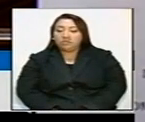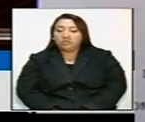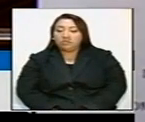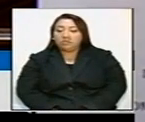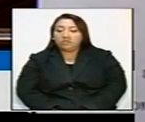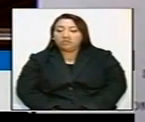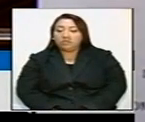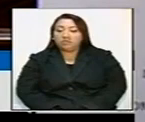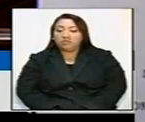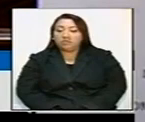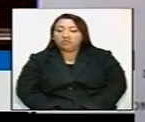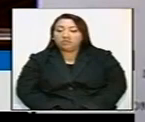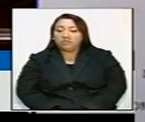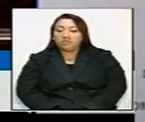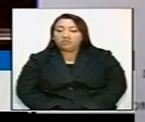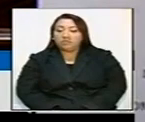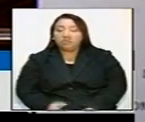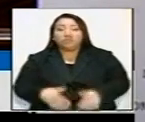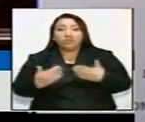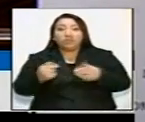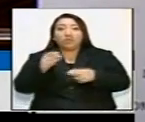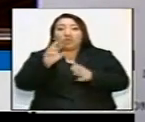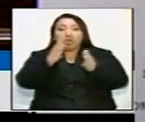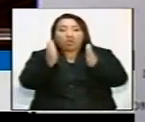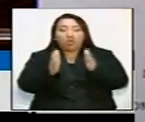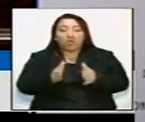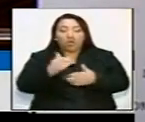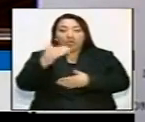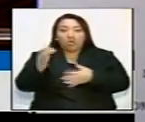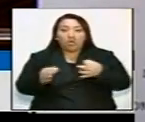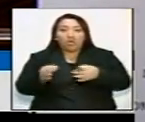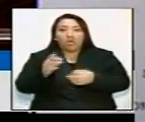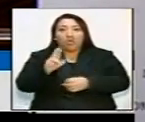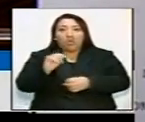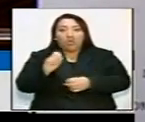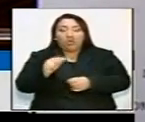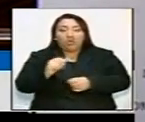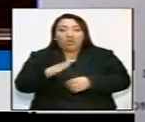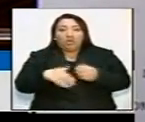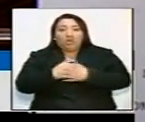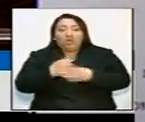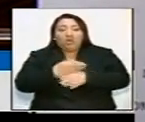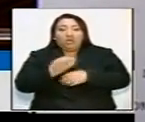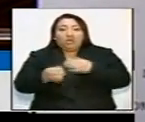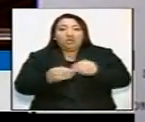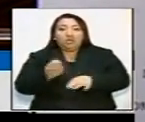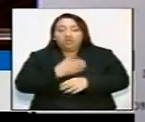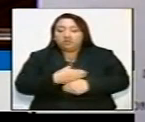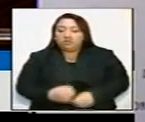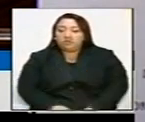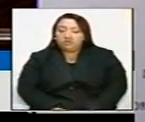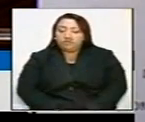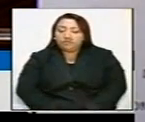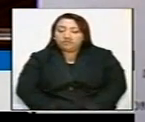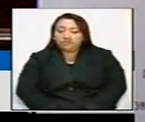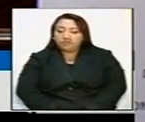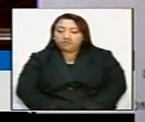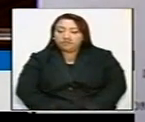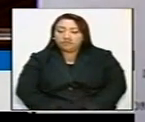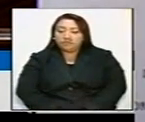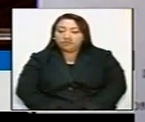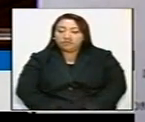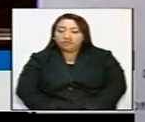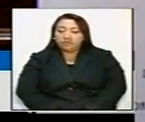elaborar la hoja de ruta de las 84 medidas. como mencionó la vicepresidenta Arauz, lo que